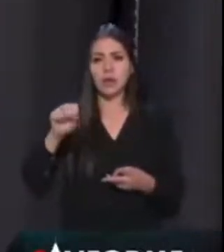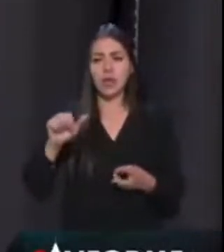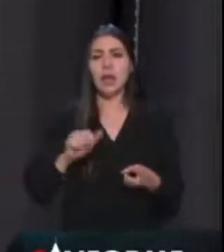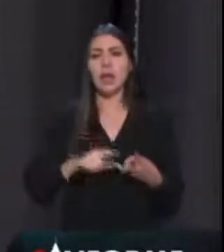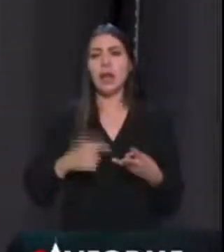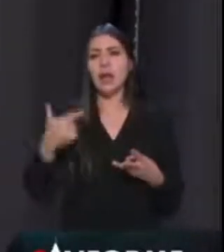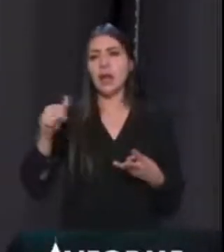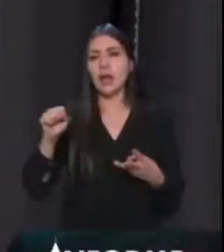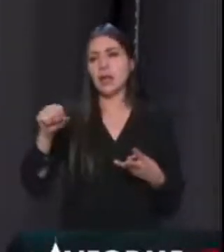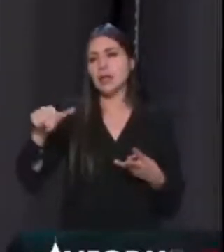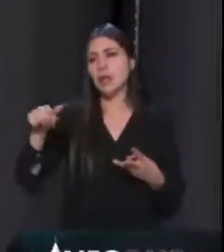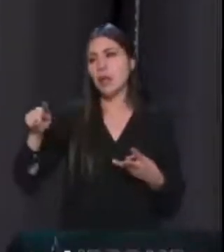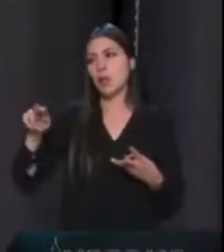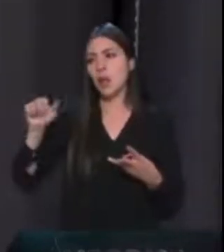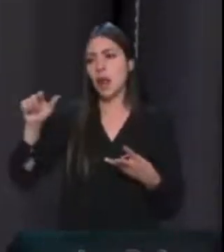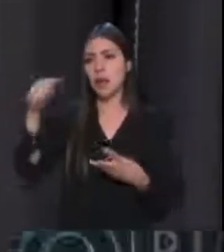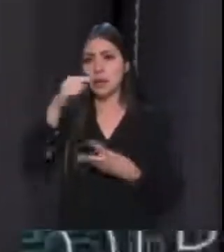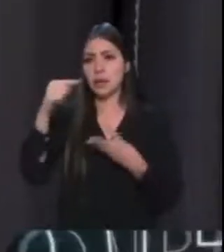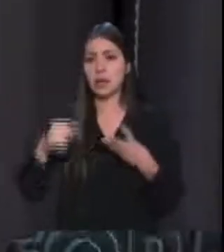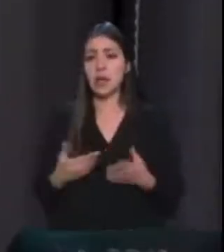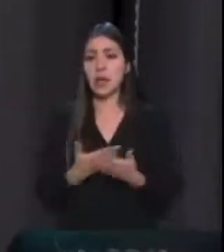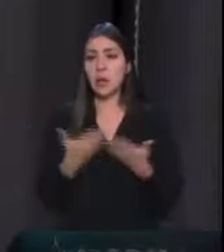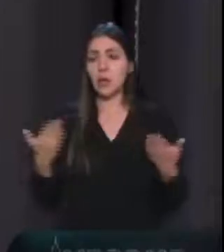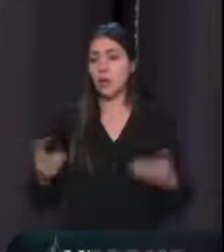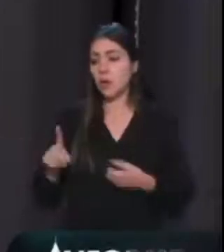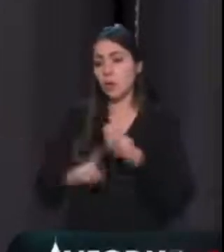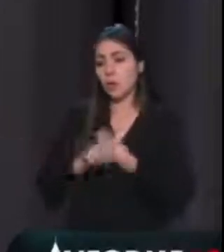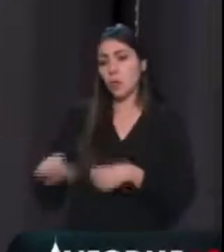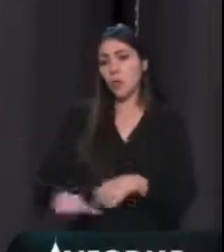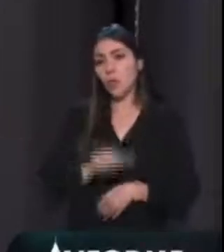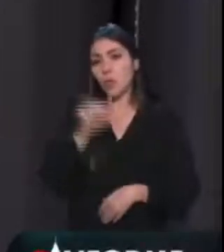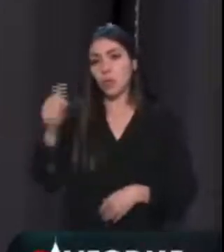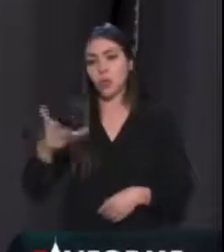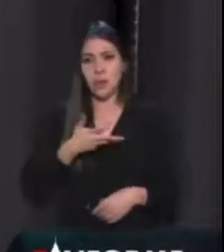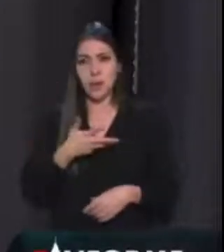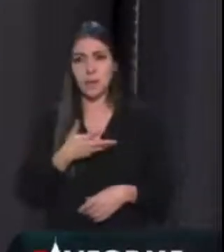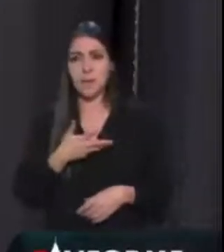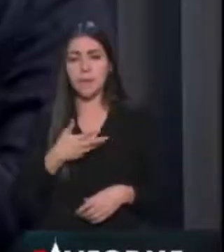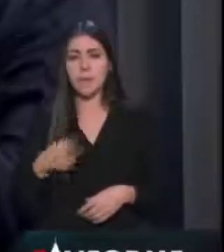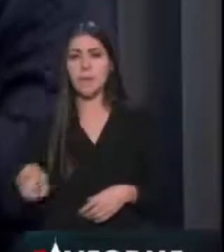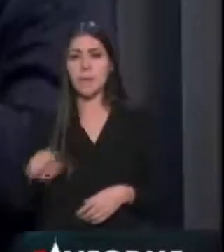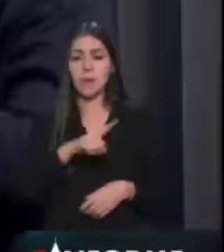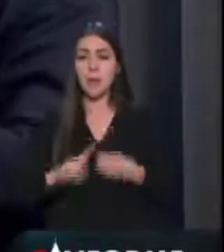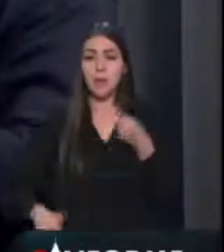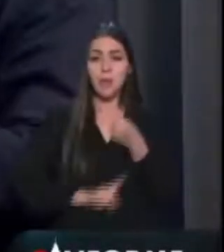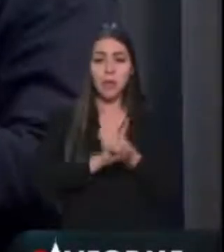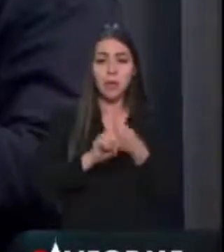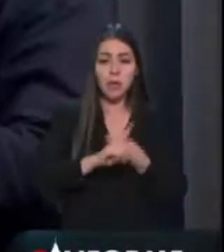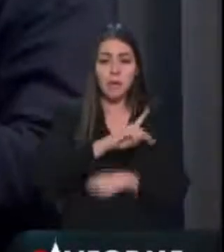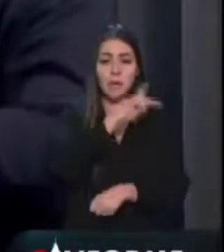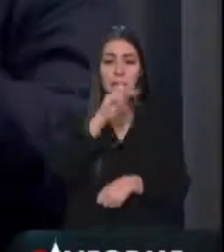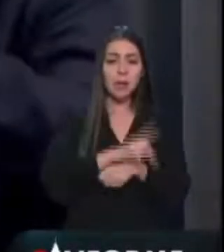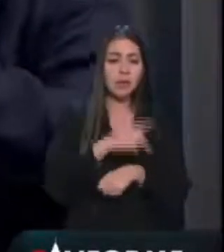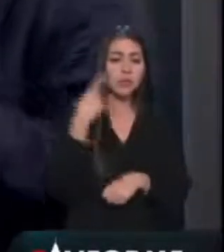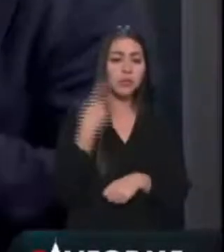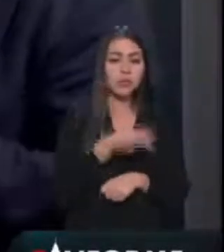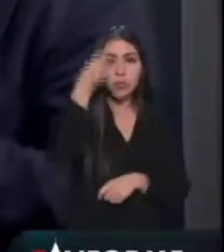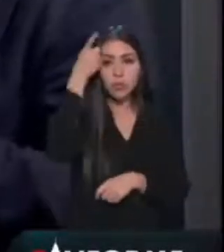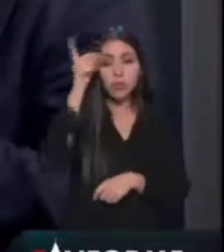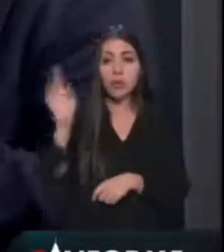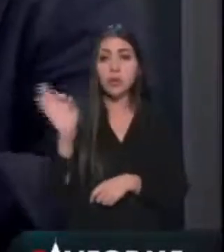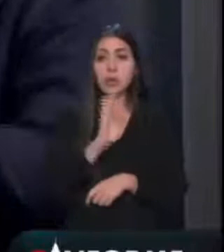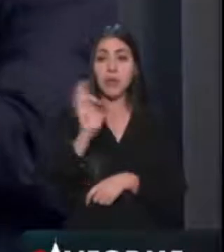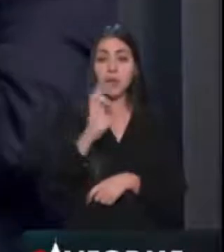tenemos otro problema que no se dice. Sí, este problema tiene que ver con un problema de soberanía energética, que si le entregamos